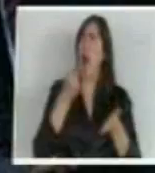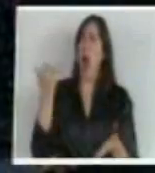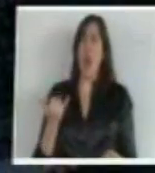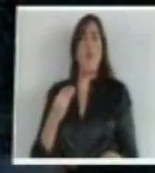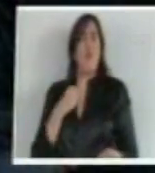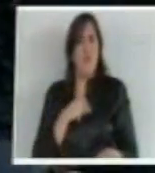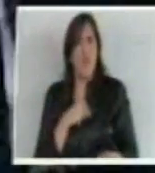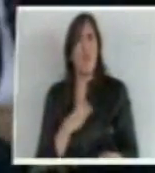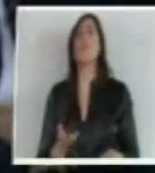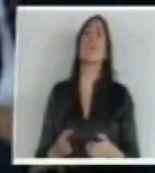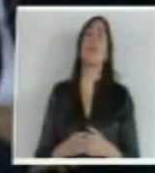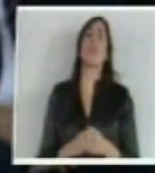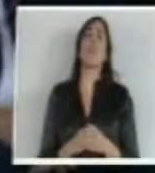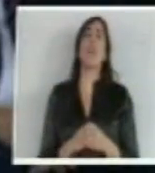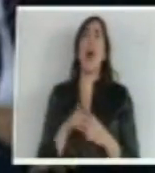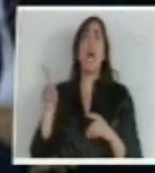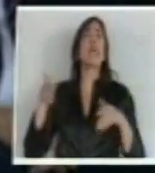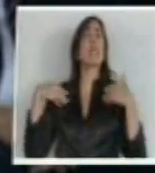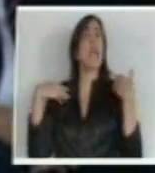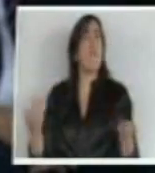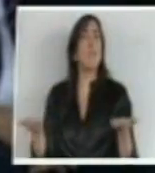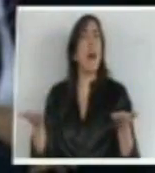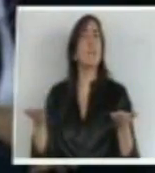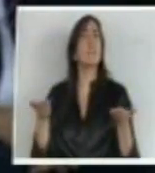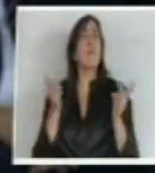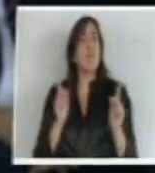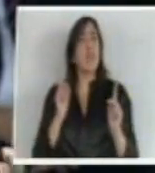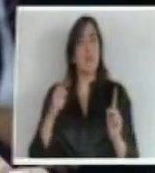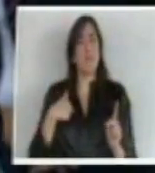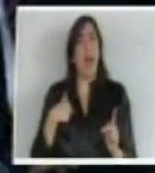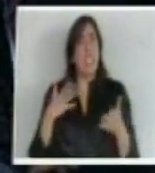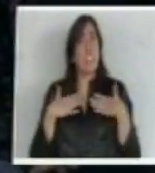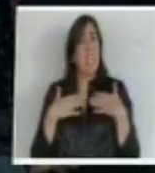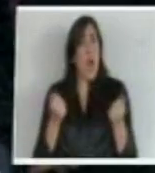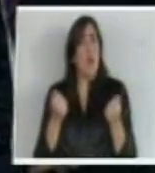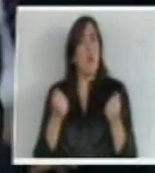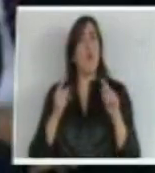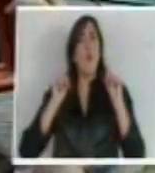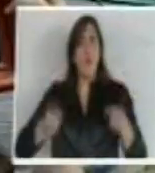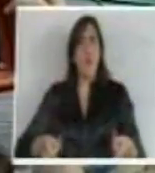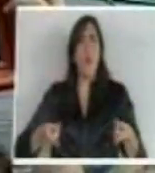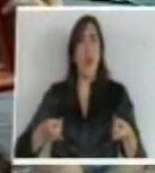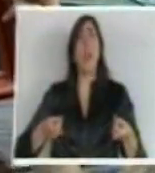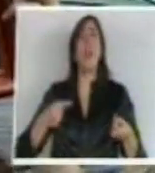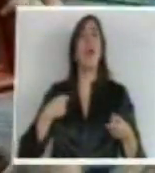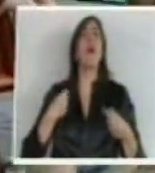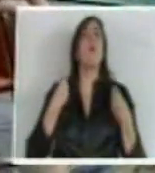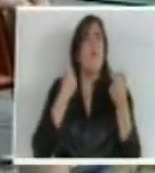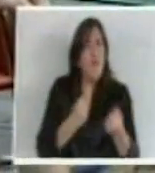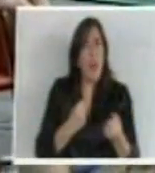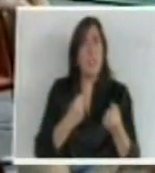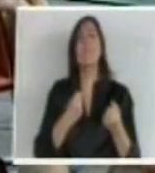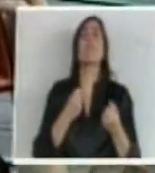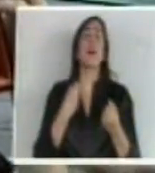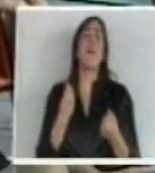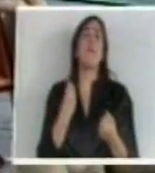voluntad capaz de entregar su propia salud, su propio cuerpo que le quedó chico